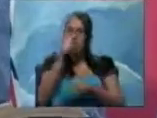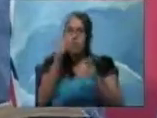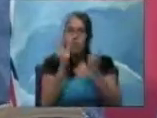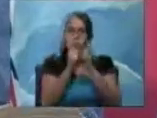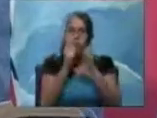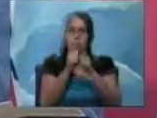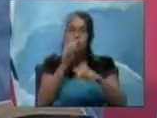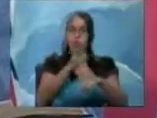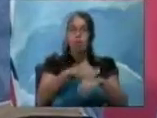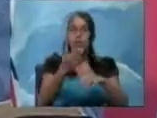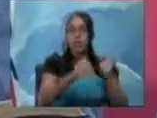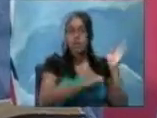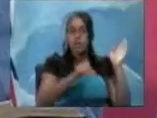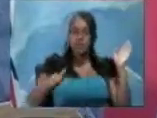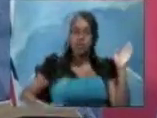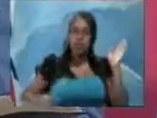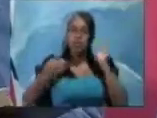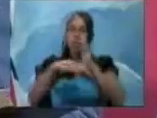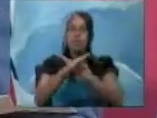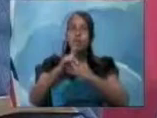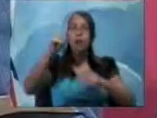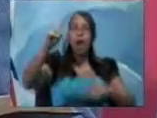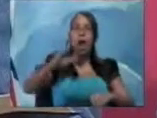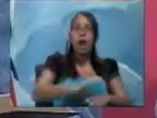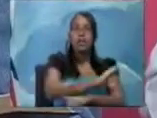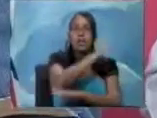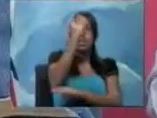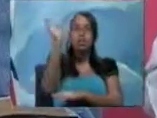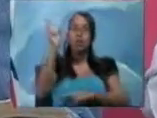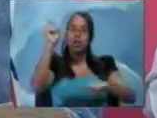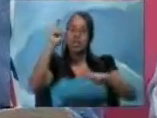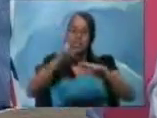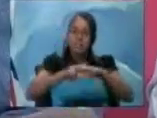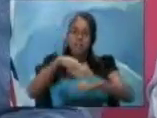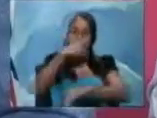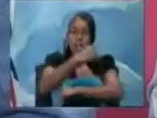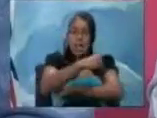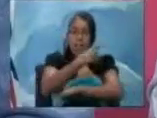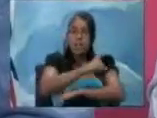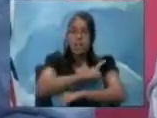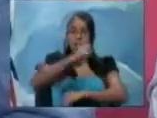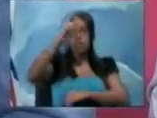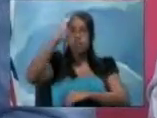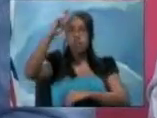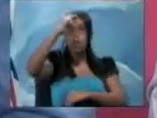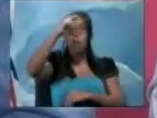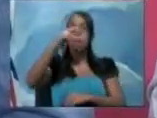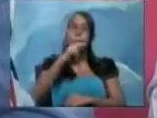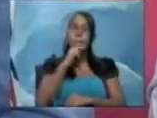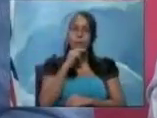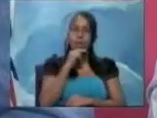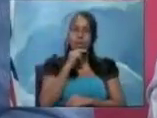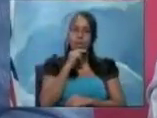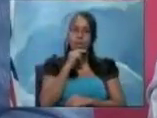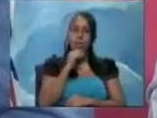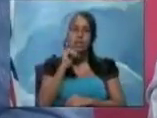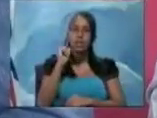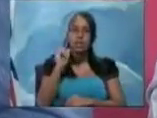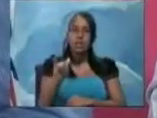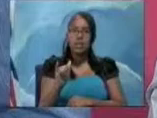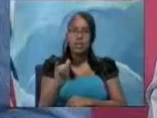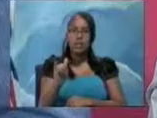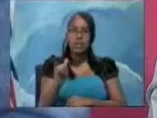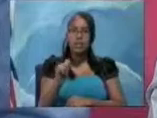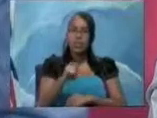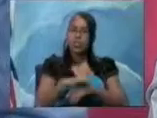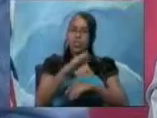porque el señor se fue al cielo a sentarse a la diestra de Dios padre y lo nos